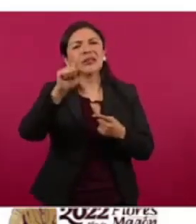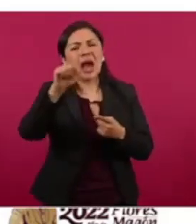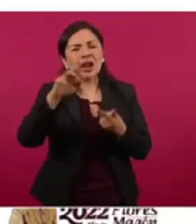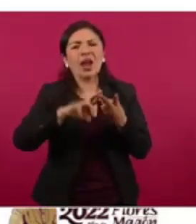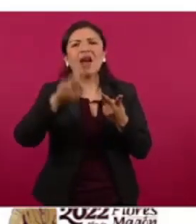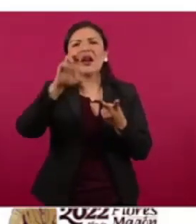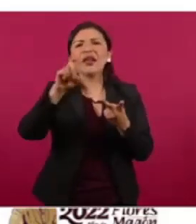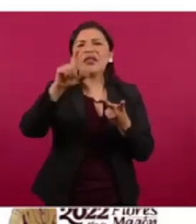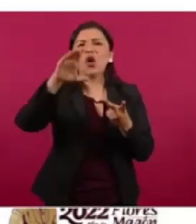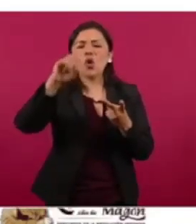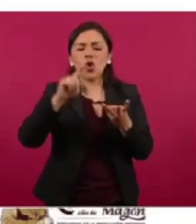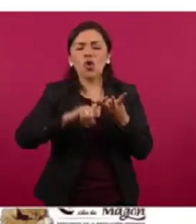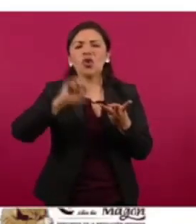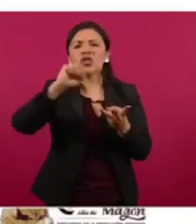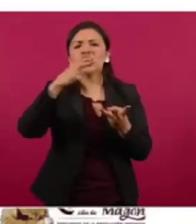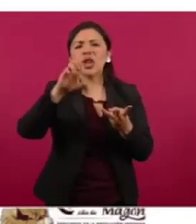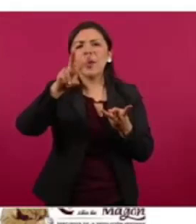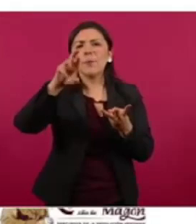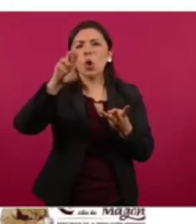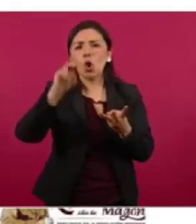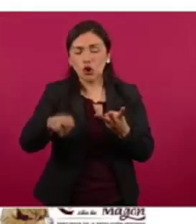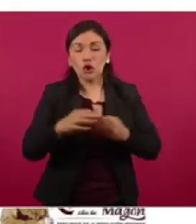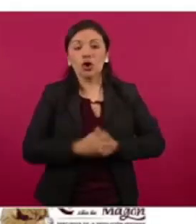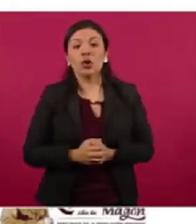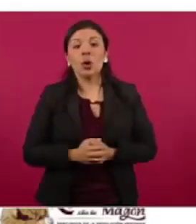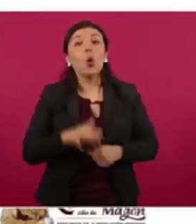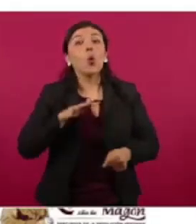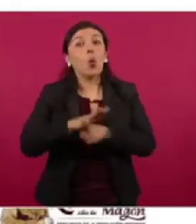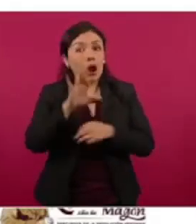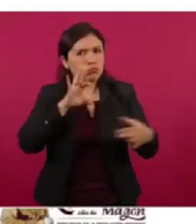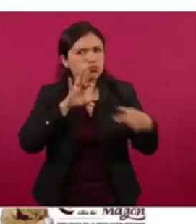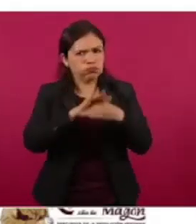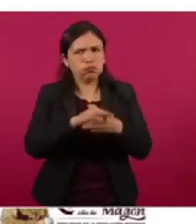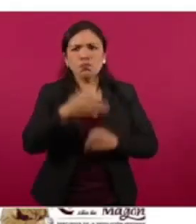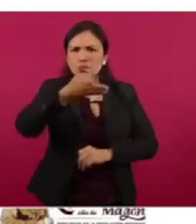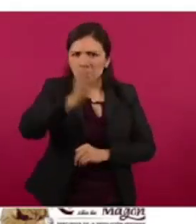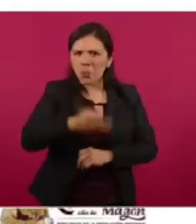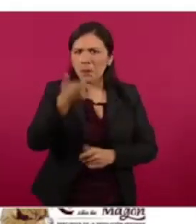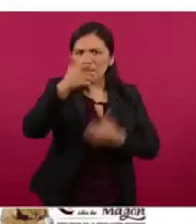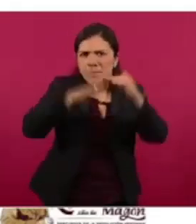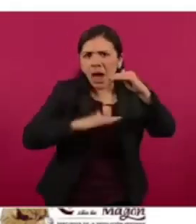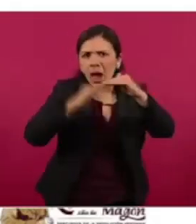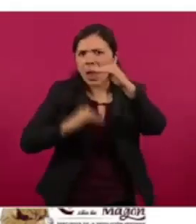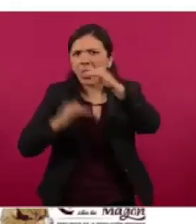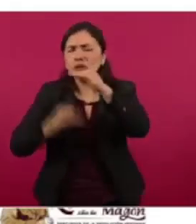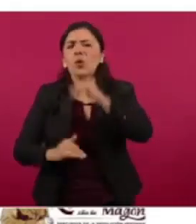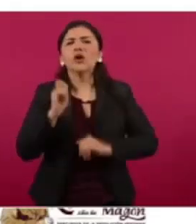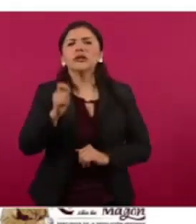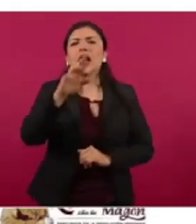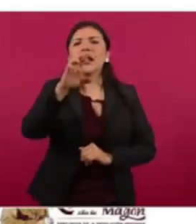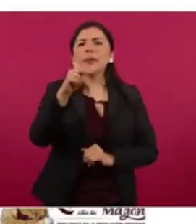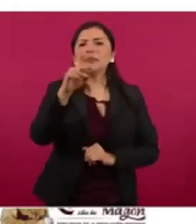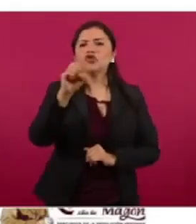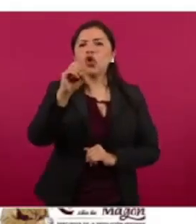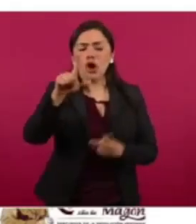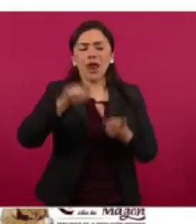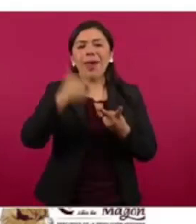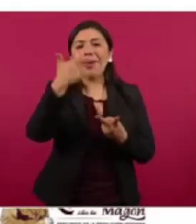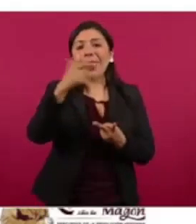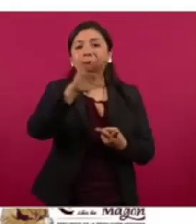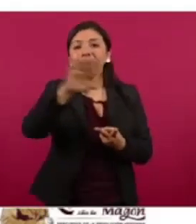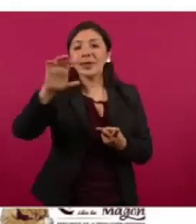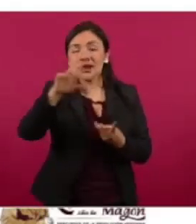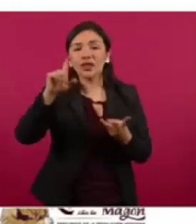y Chevron, y las que fueron aliadas de los consumidores la semana pasada fue Repsol, G500